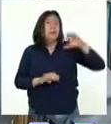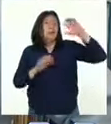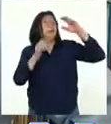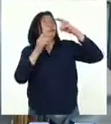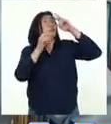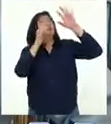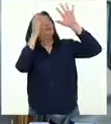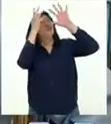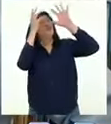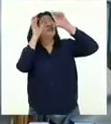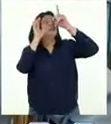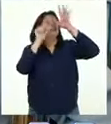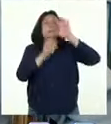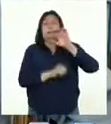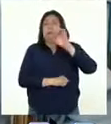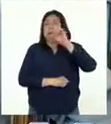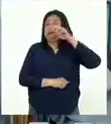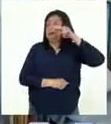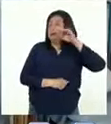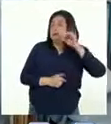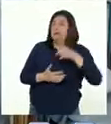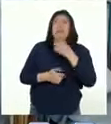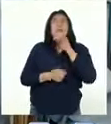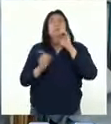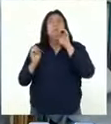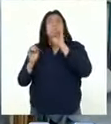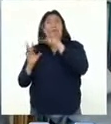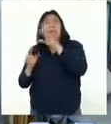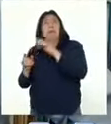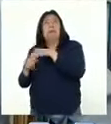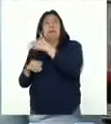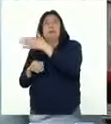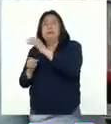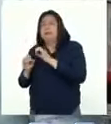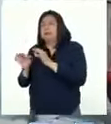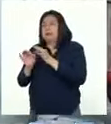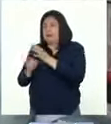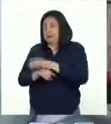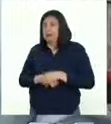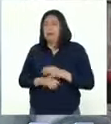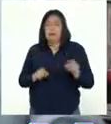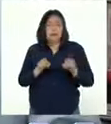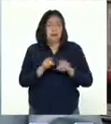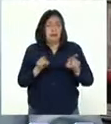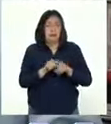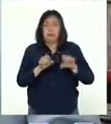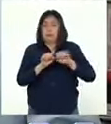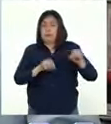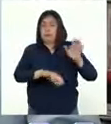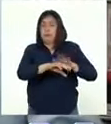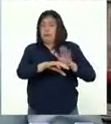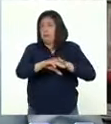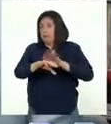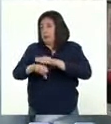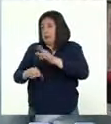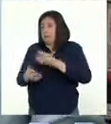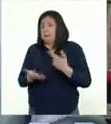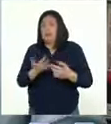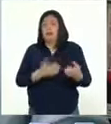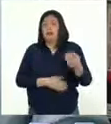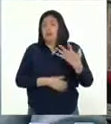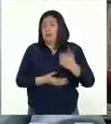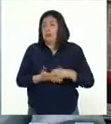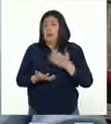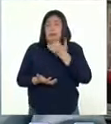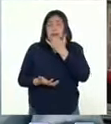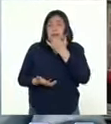meteorológico nos avisa qué es lo que podría estar pasando dentro de unos días. También tenemos sistemas de alerta temprana que nos